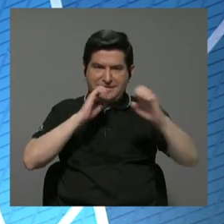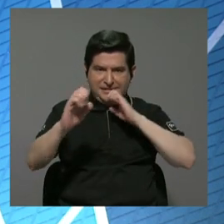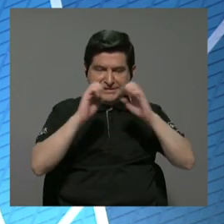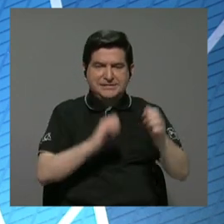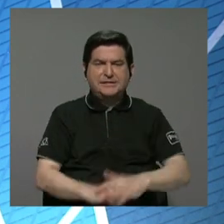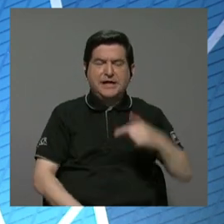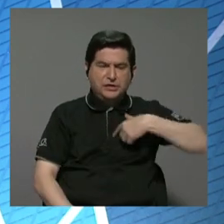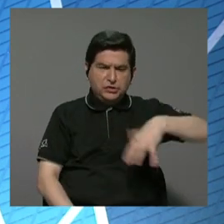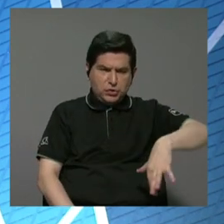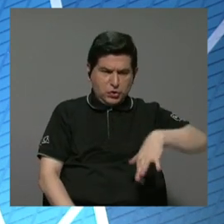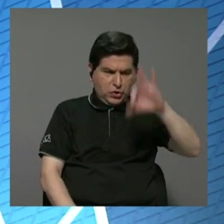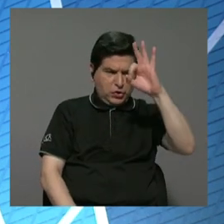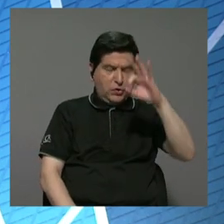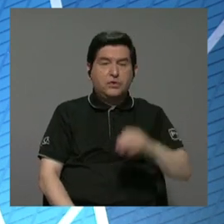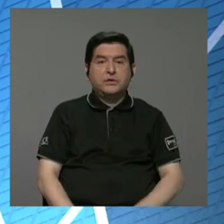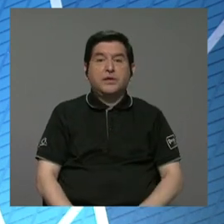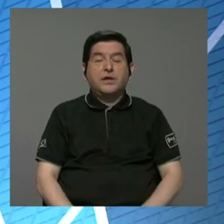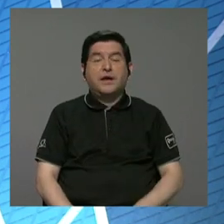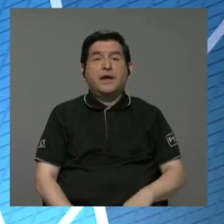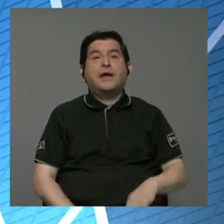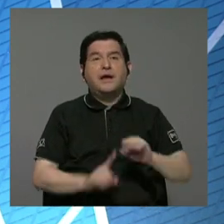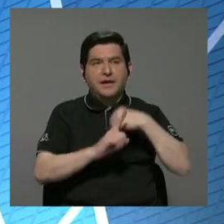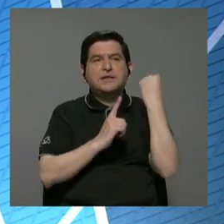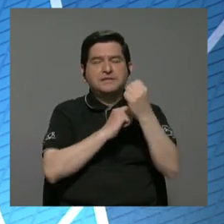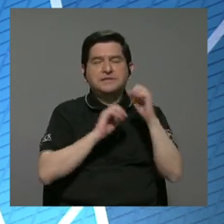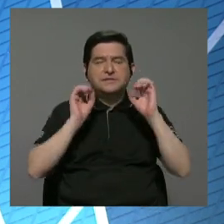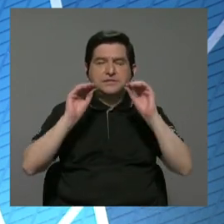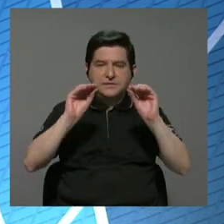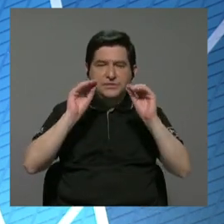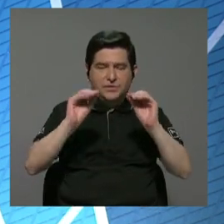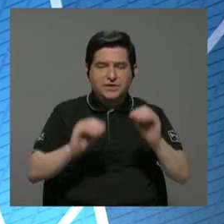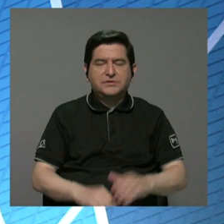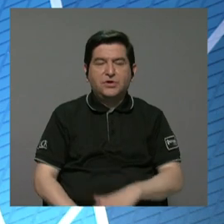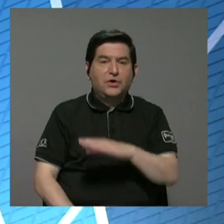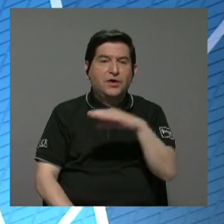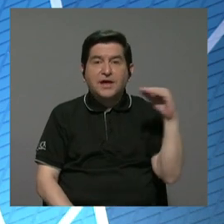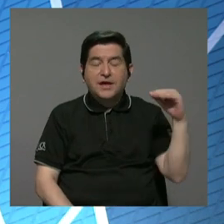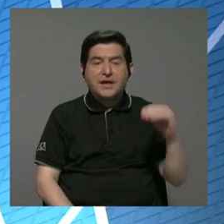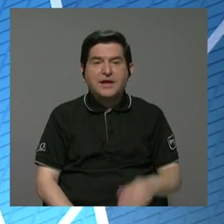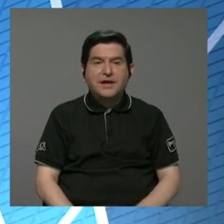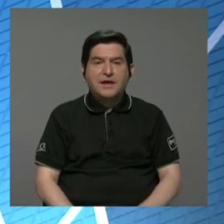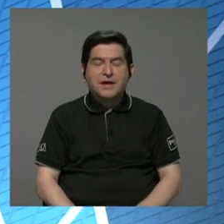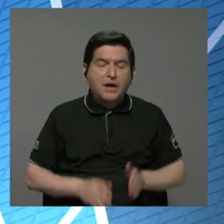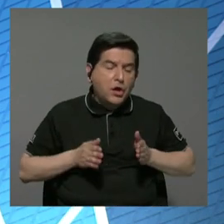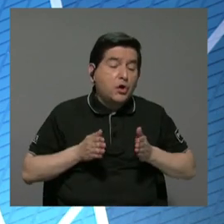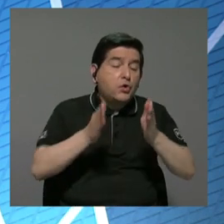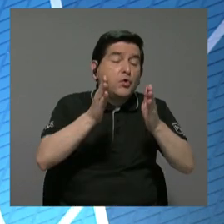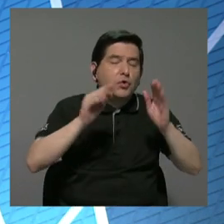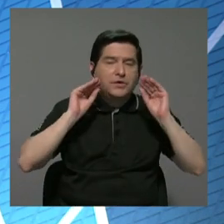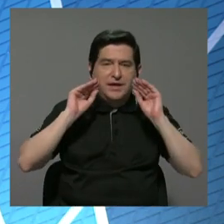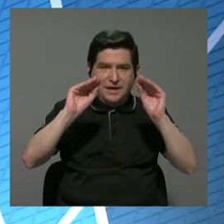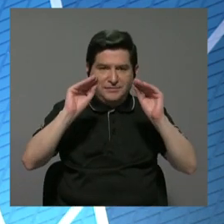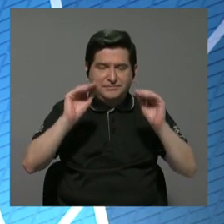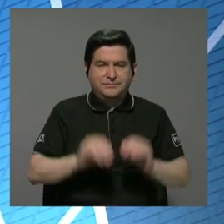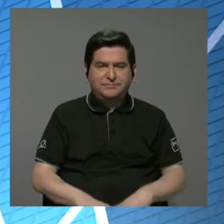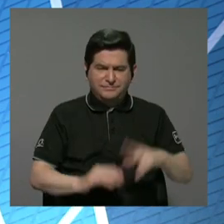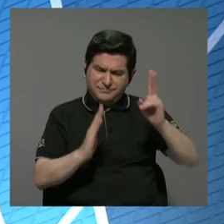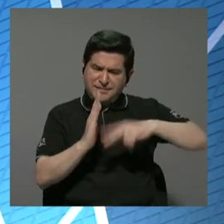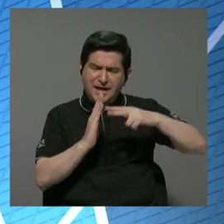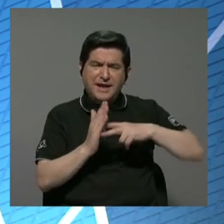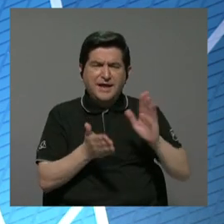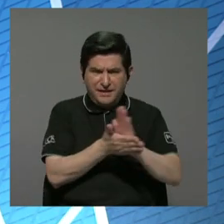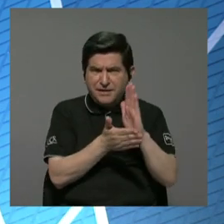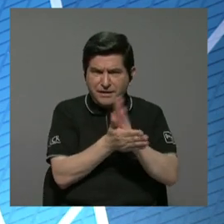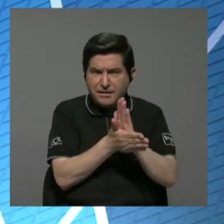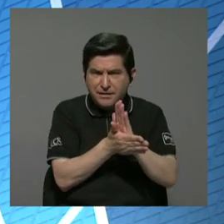me encontré obviamente el estado de la educación, el último, y además la ruta de la educación, ¿verdad? Uh-huh. Que leyendo la ruta de la educación